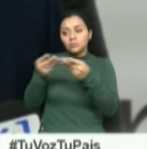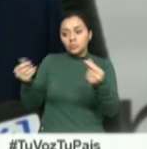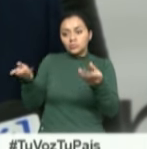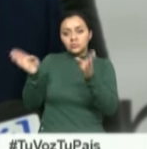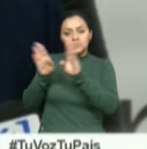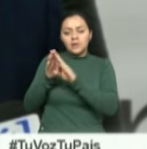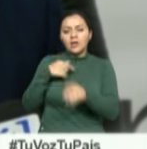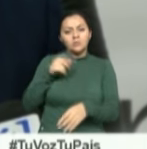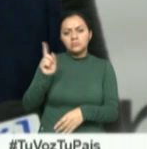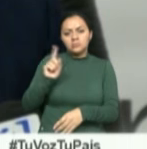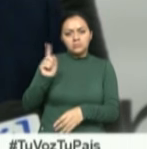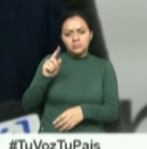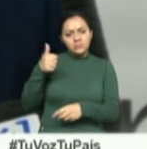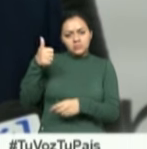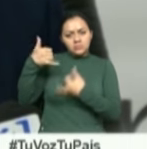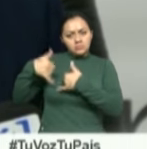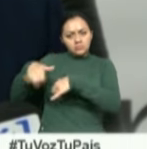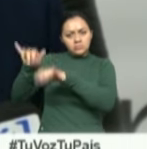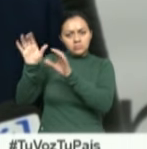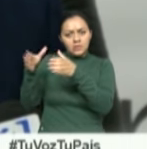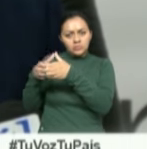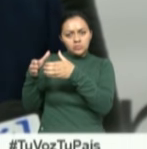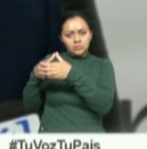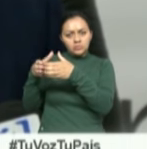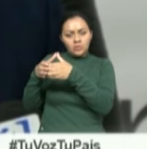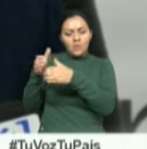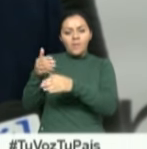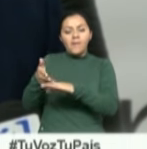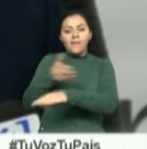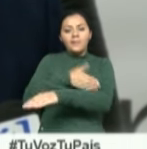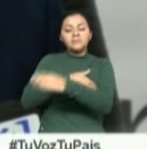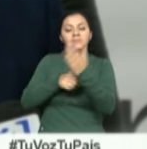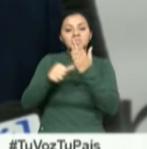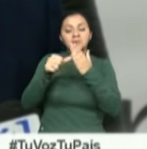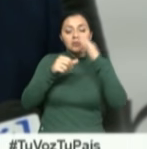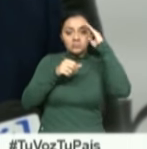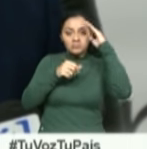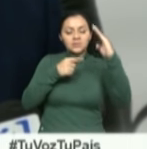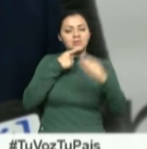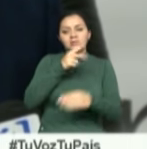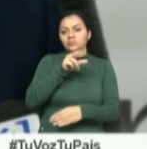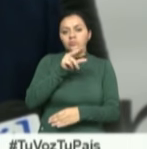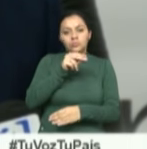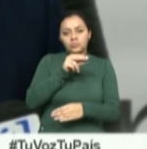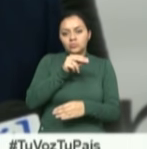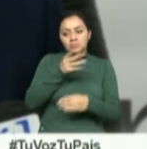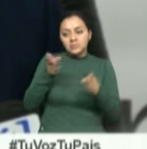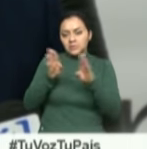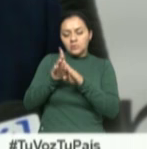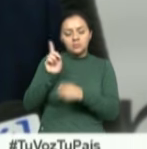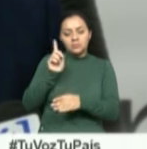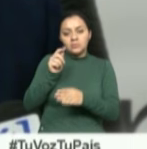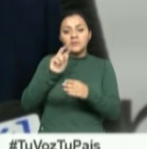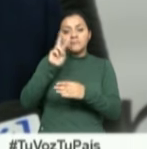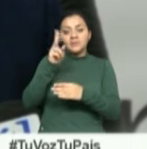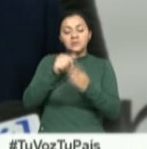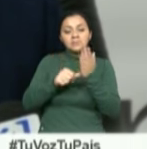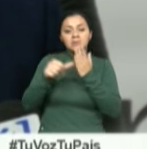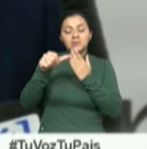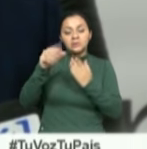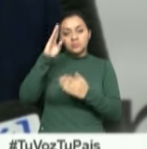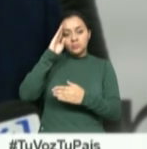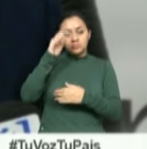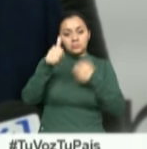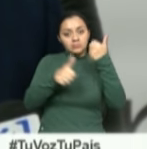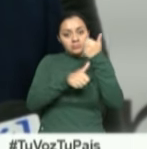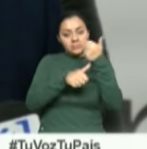de Corporación Acción Ecológica presentada por el Ministerio del Interior, a través del viceministro de Seguridad Interna